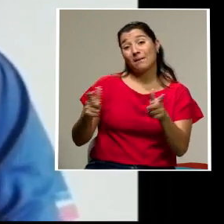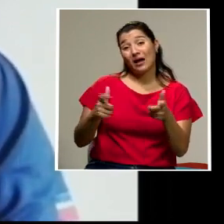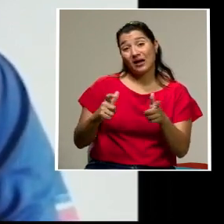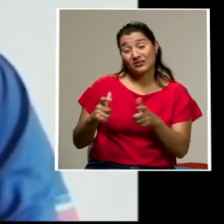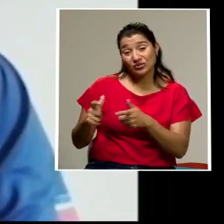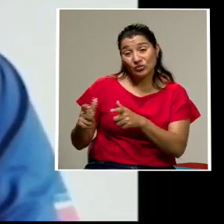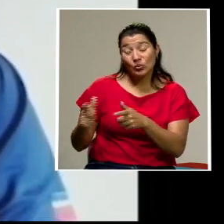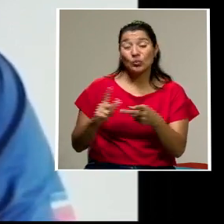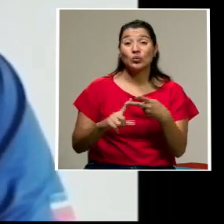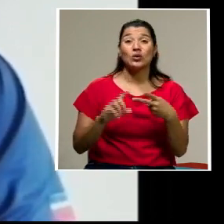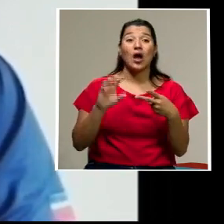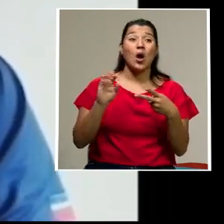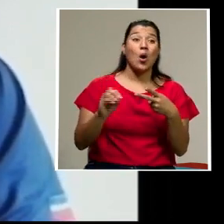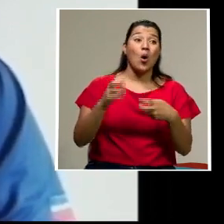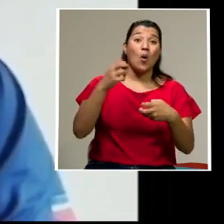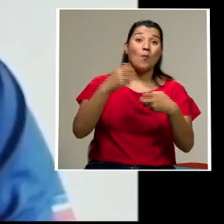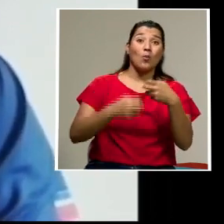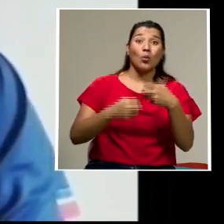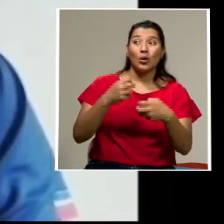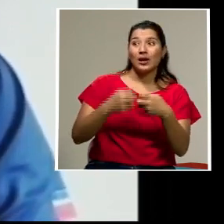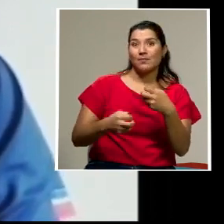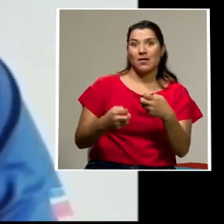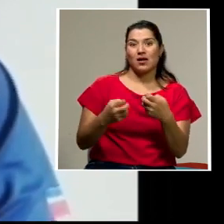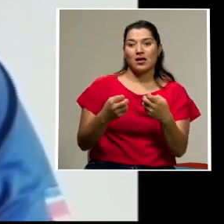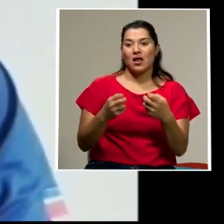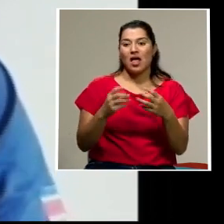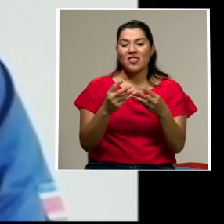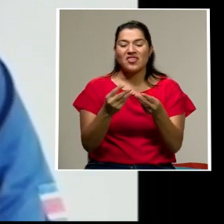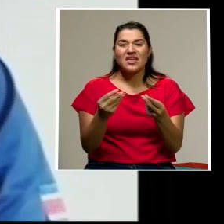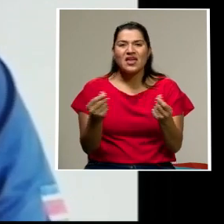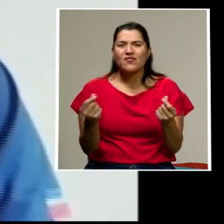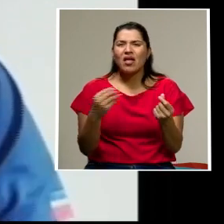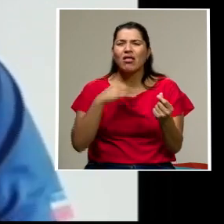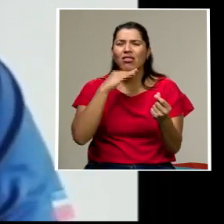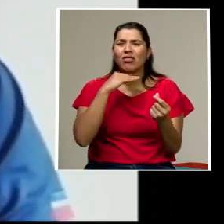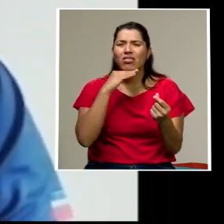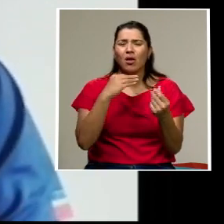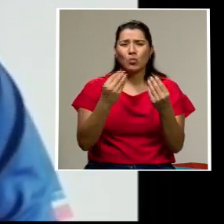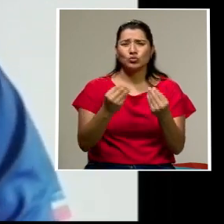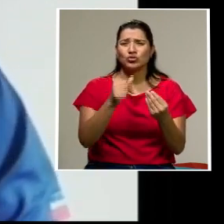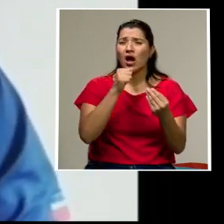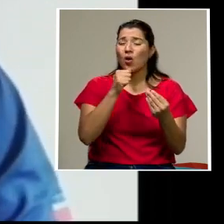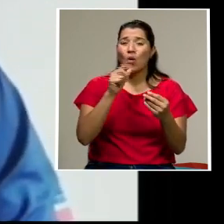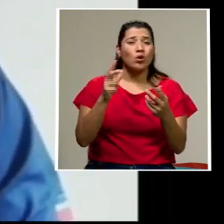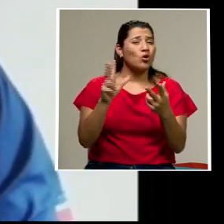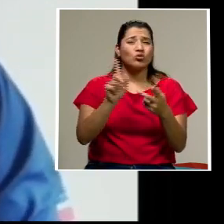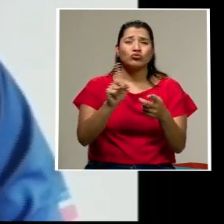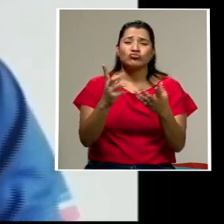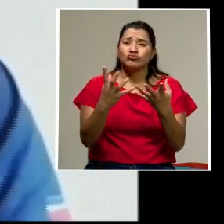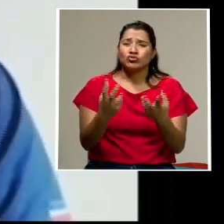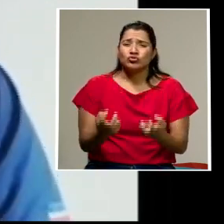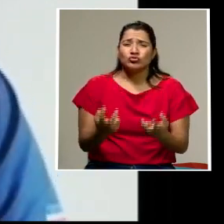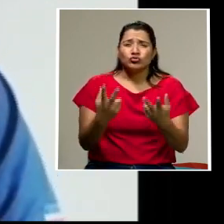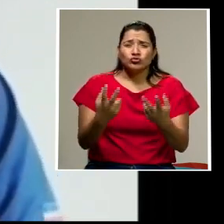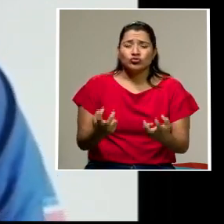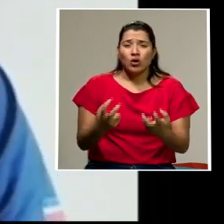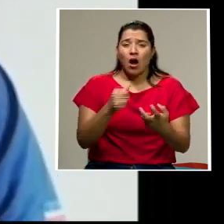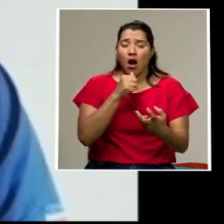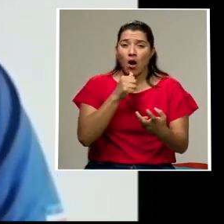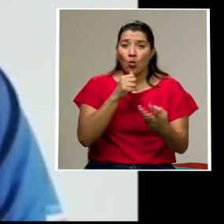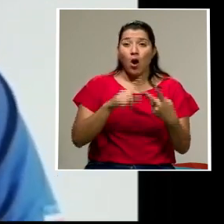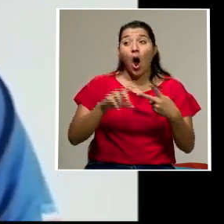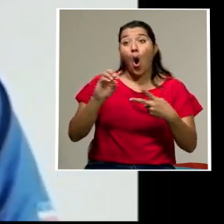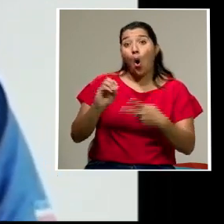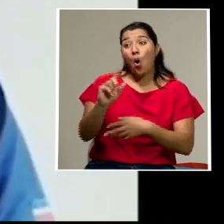a problemas en manejo de suelos, ríos que tienen excesiva cantidad de basura en